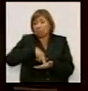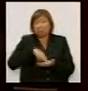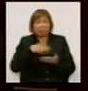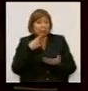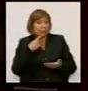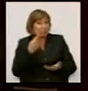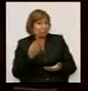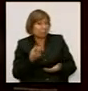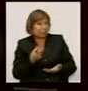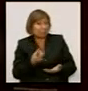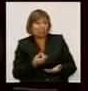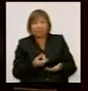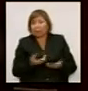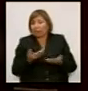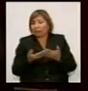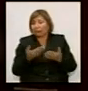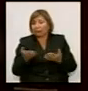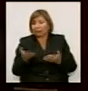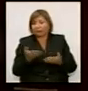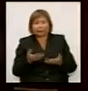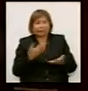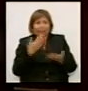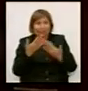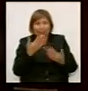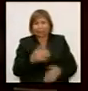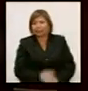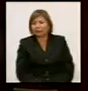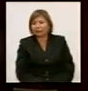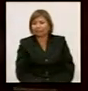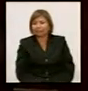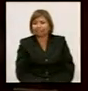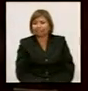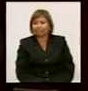momento, mientras se sujetaba en algo,